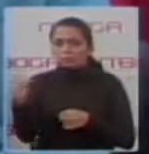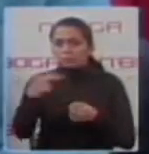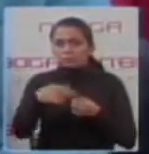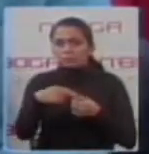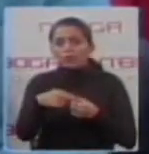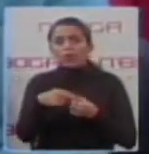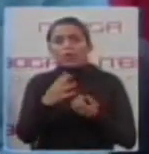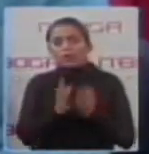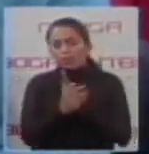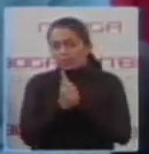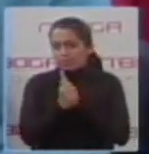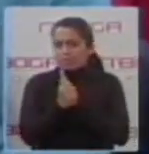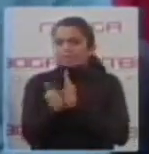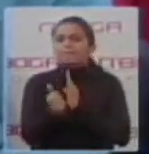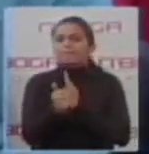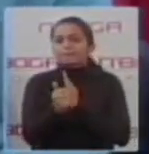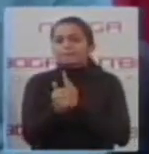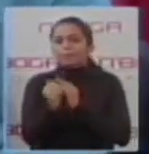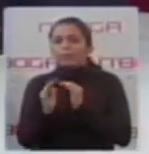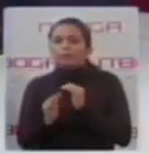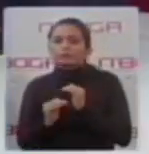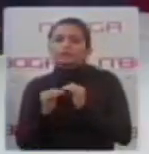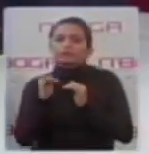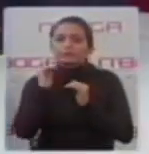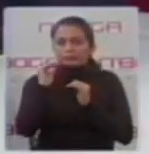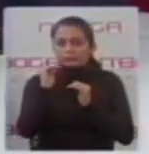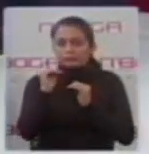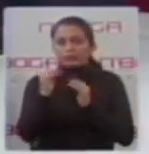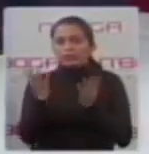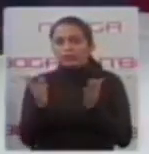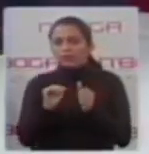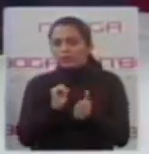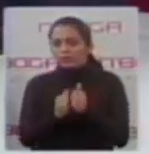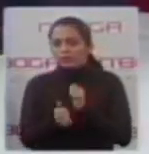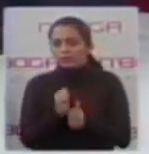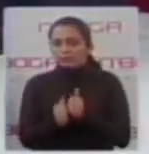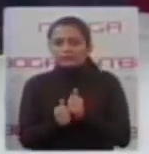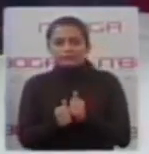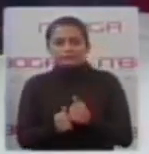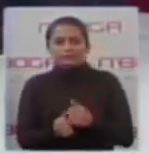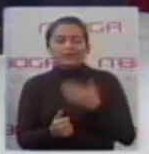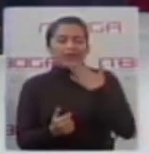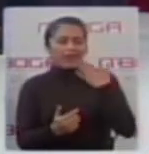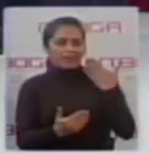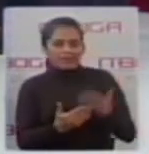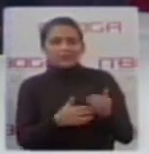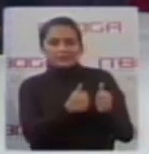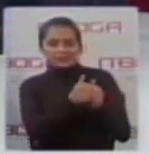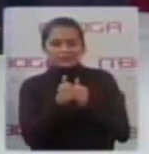capacitación adecuada para poder elevar el nivel del deporte ecuatoriano. Muchísimas gracias por